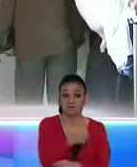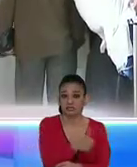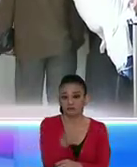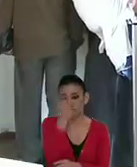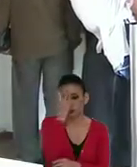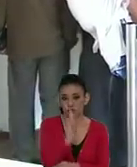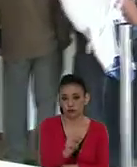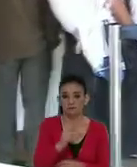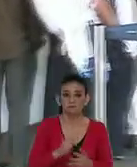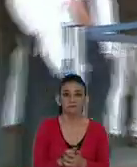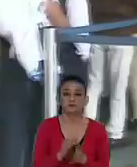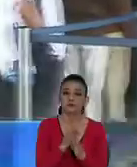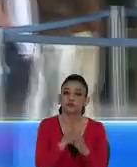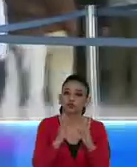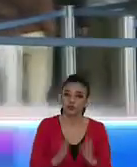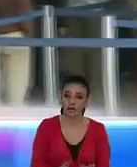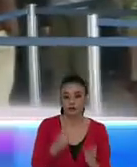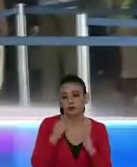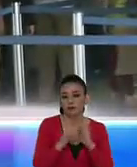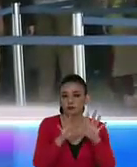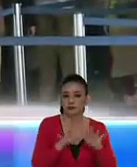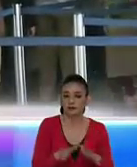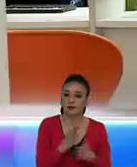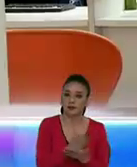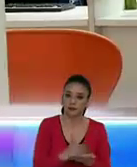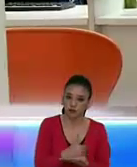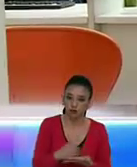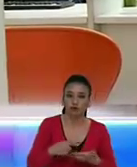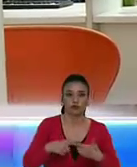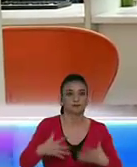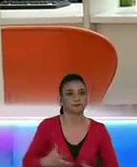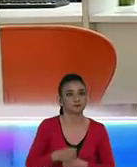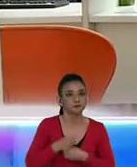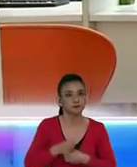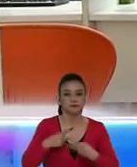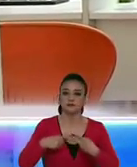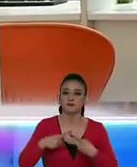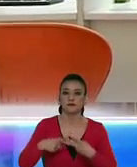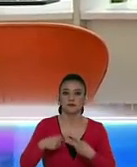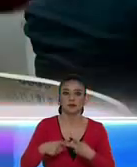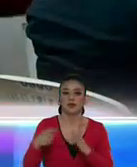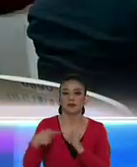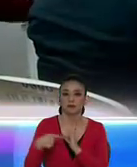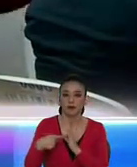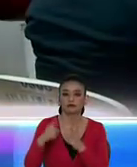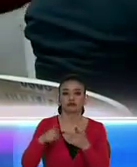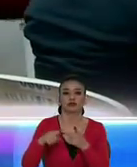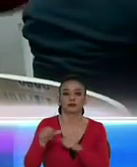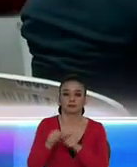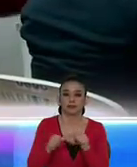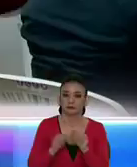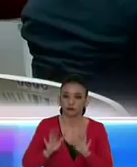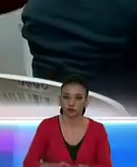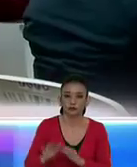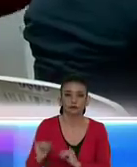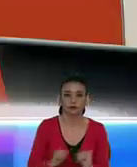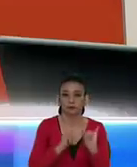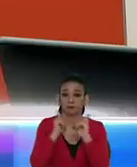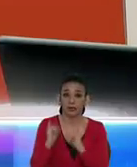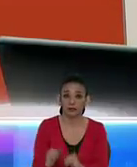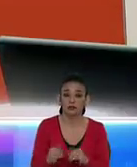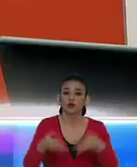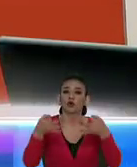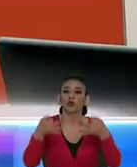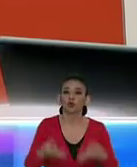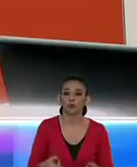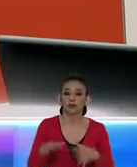Funcionarios de dependencias como Secretarías de Territorio, Seguridad, Sistemas Tributarios, Administrativos e Informáticos cumplirán sus labores